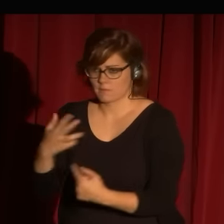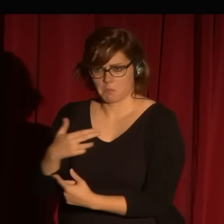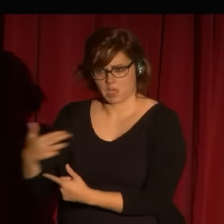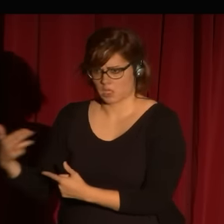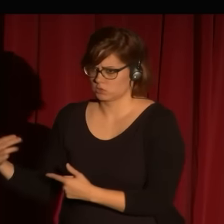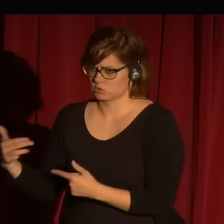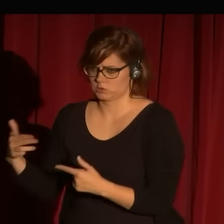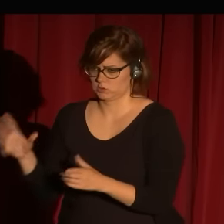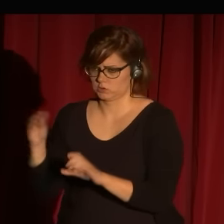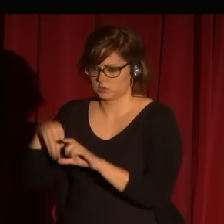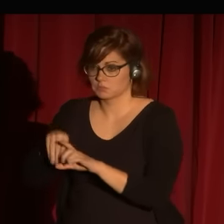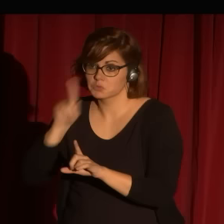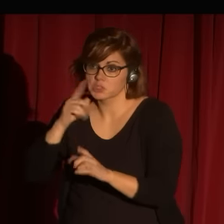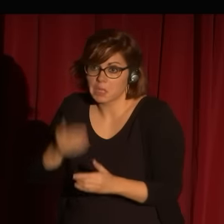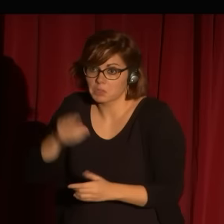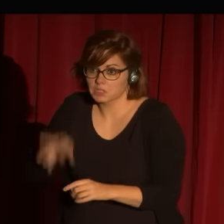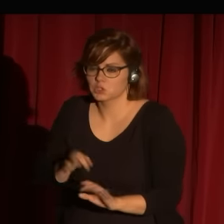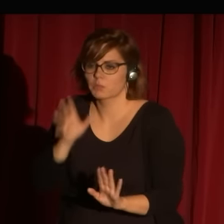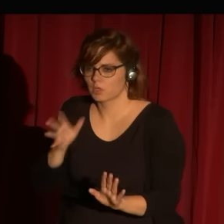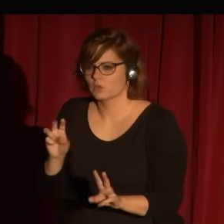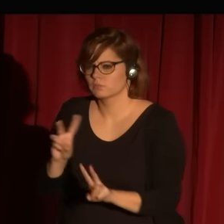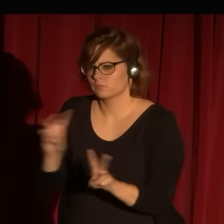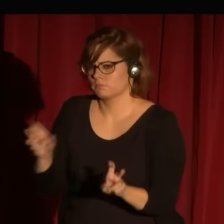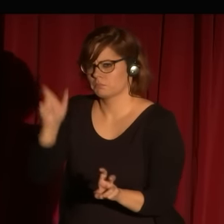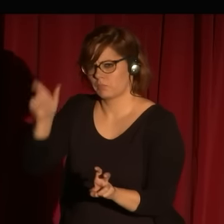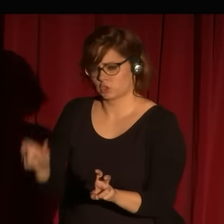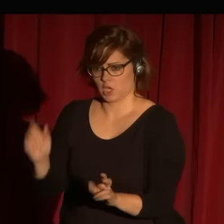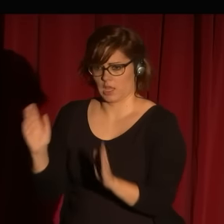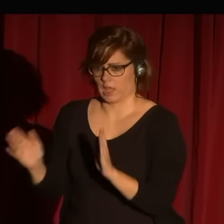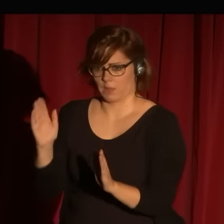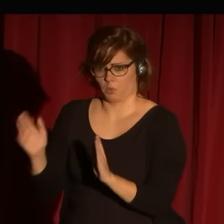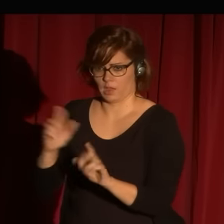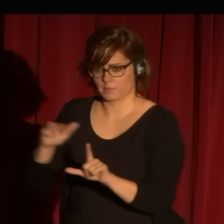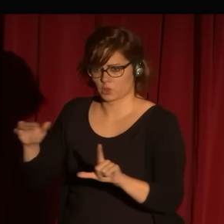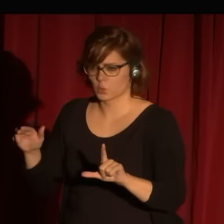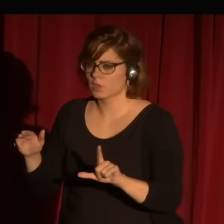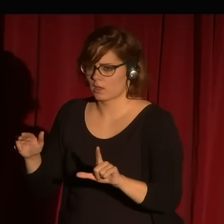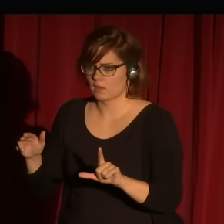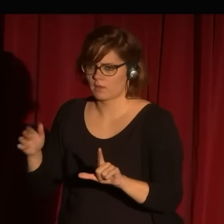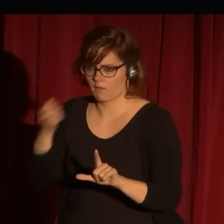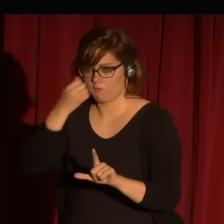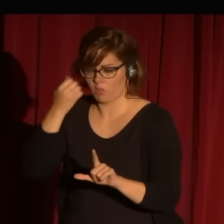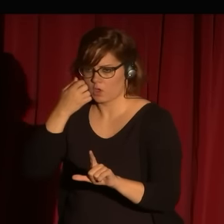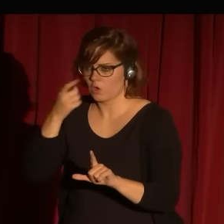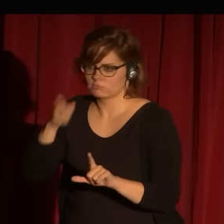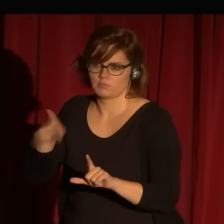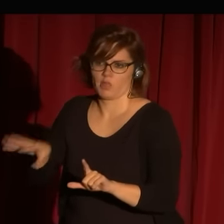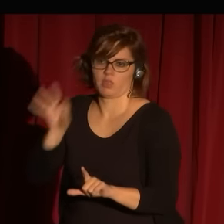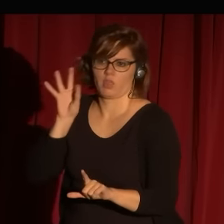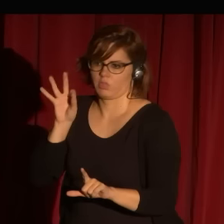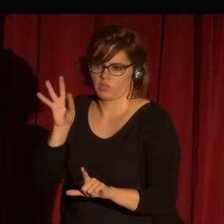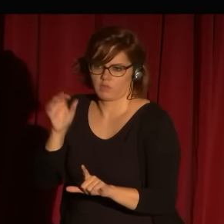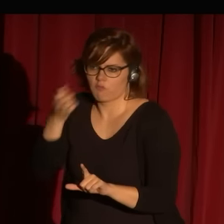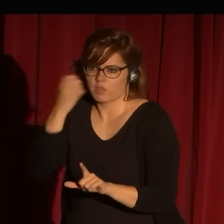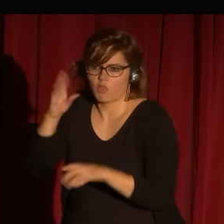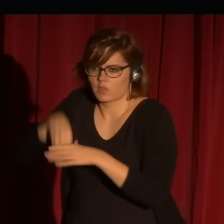no sé si es muy importante o no pero sí que nos habla de nuevo de una persona de Esta generación de pintores de bodegones que son ellos los que deciden En qué consiste un